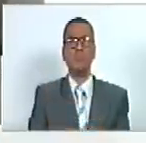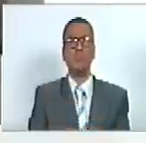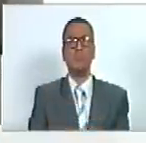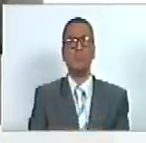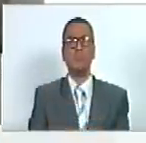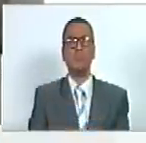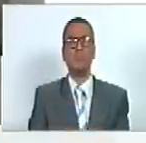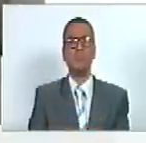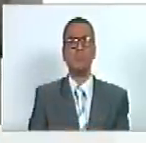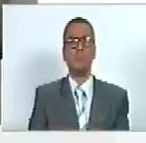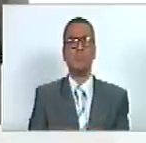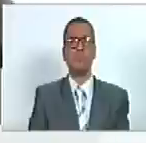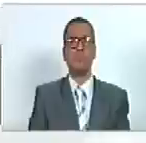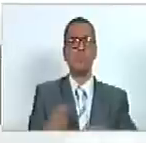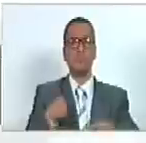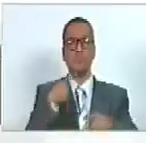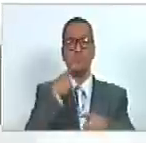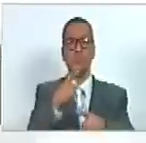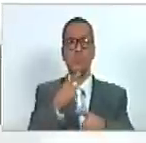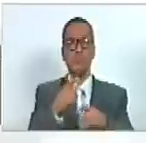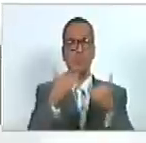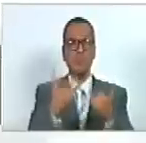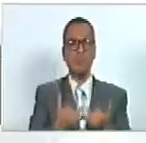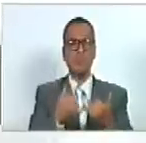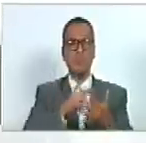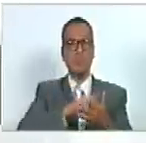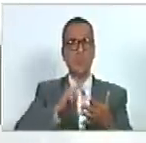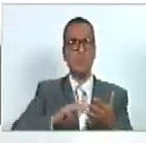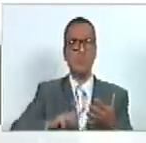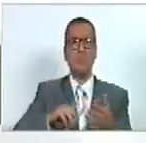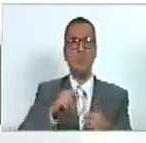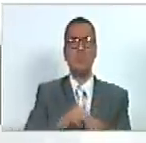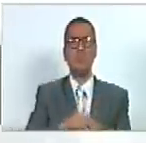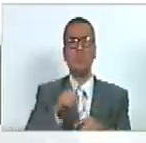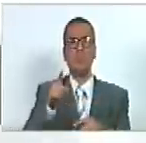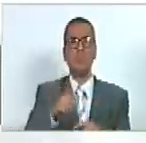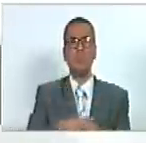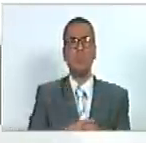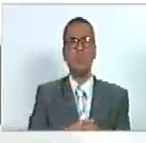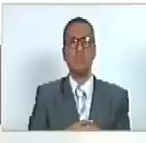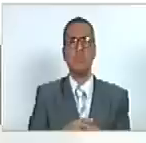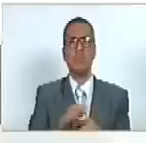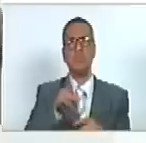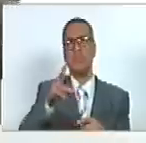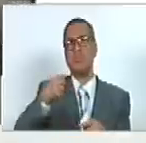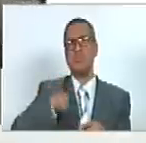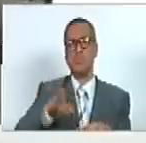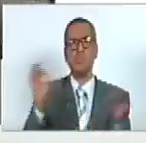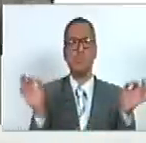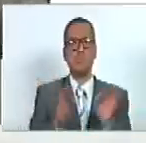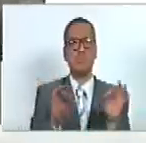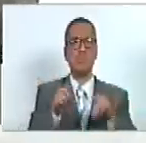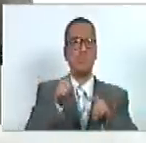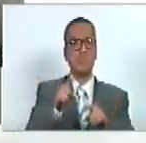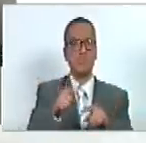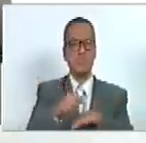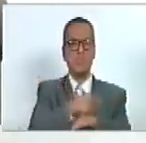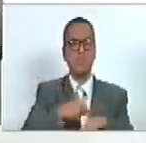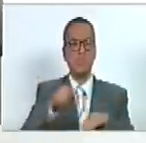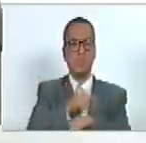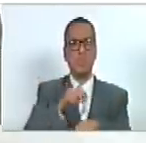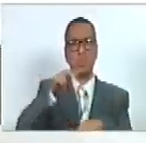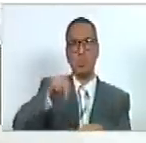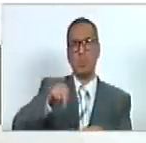que como el malbañado ya está en Miami y como no queda nada de ese gobierno de